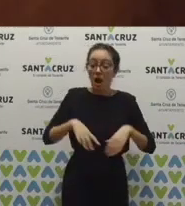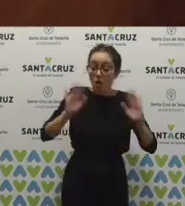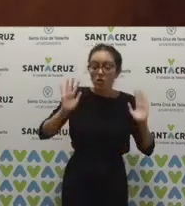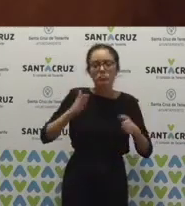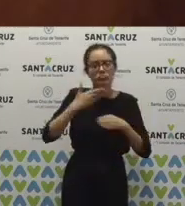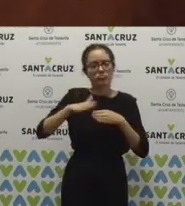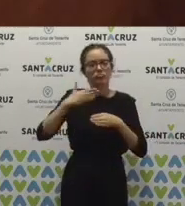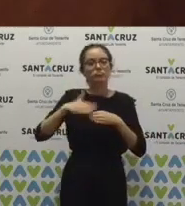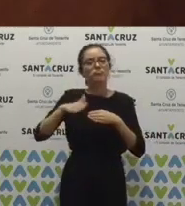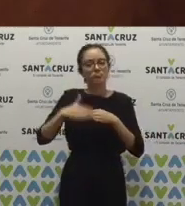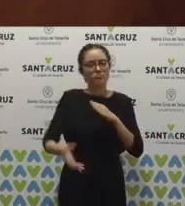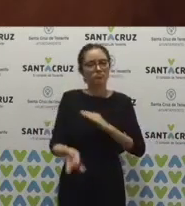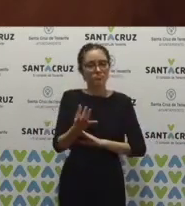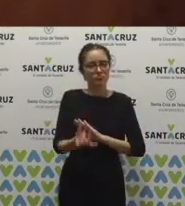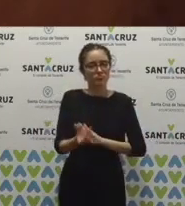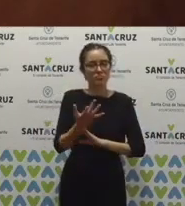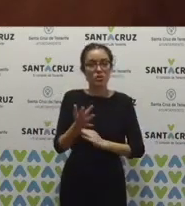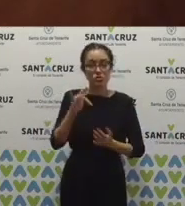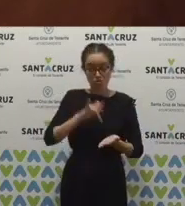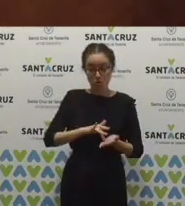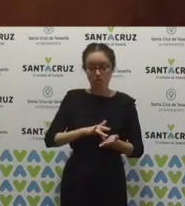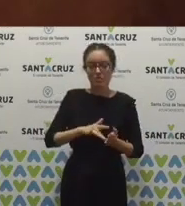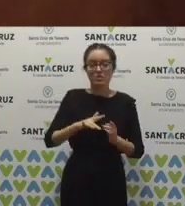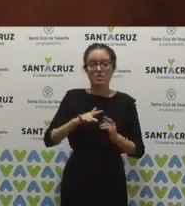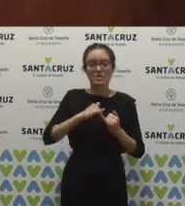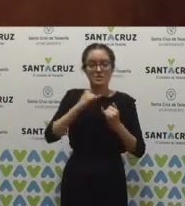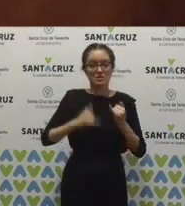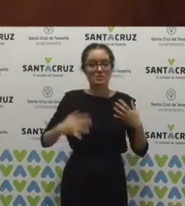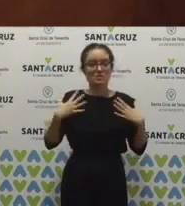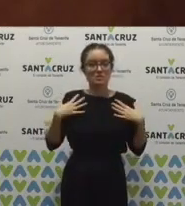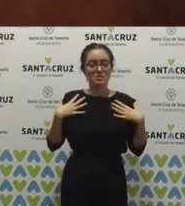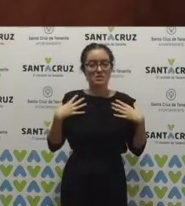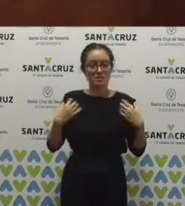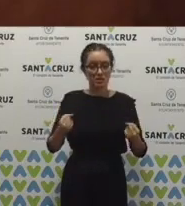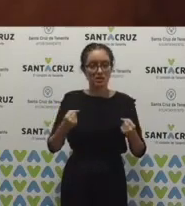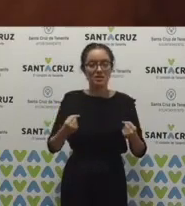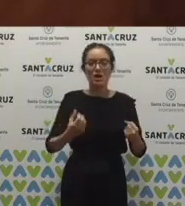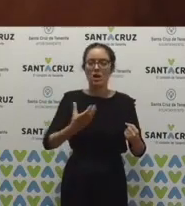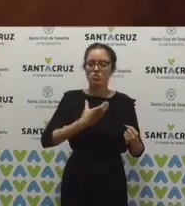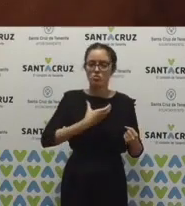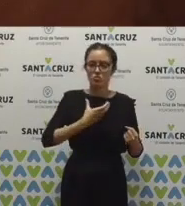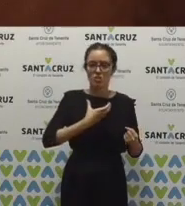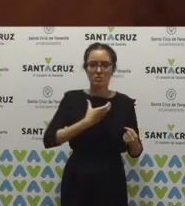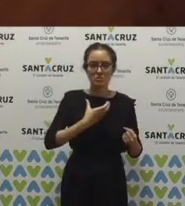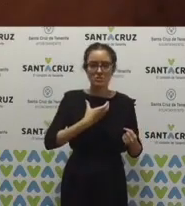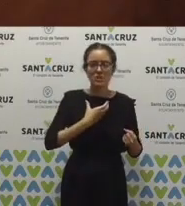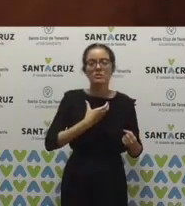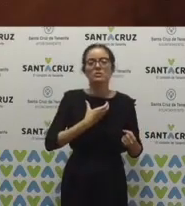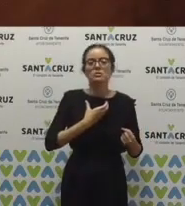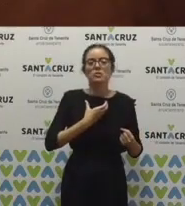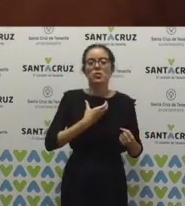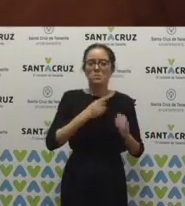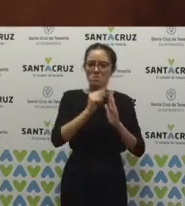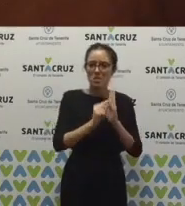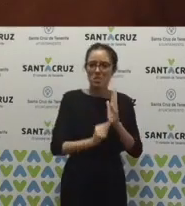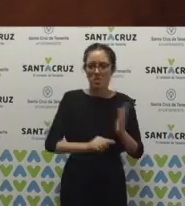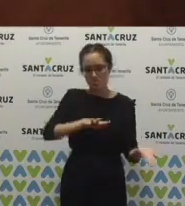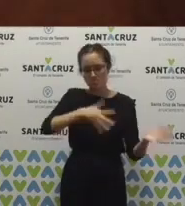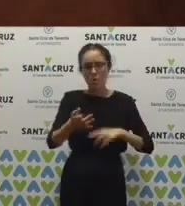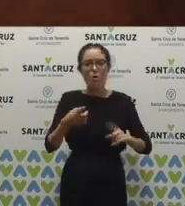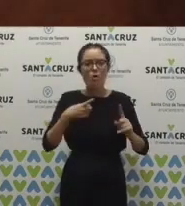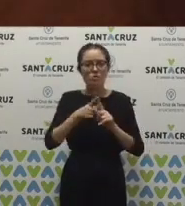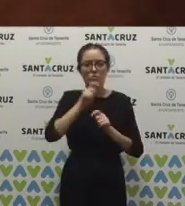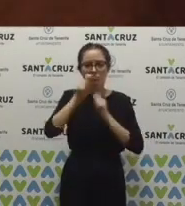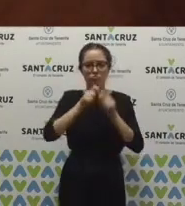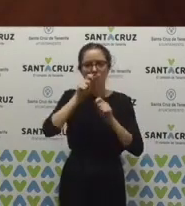sanitaria los ayuntamientos han sido los primeros en implementar medidas para contener la expansión del virus unos más